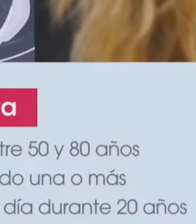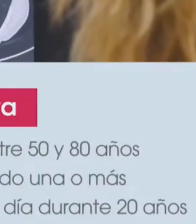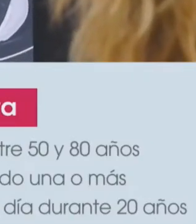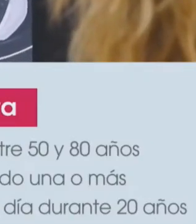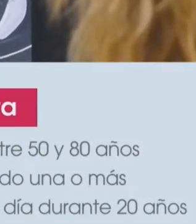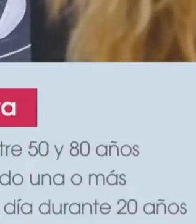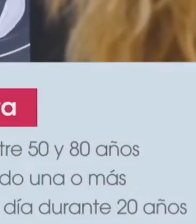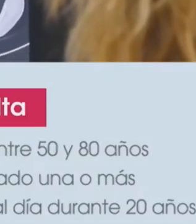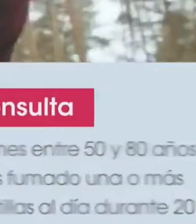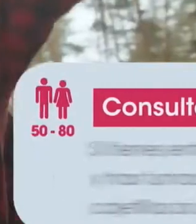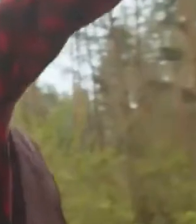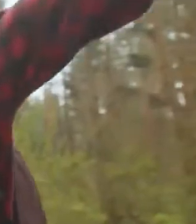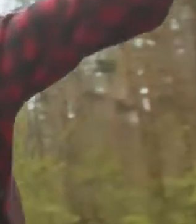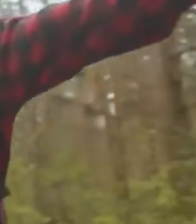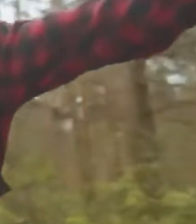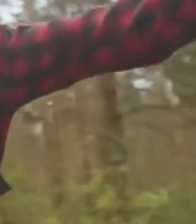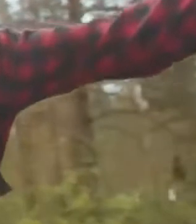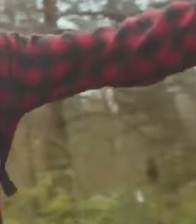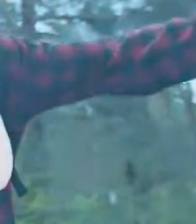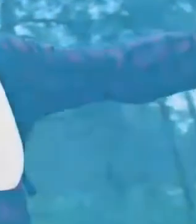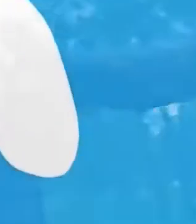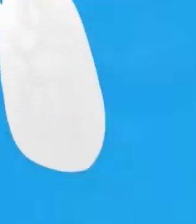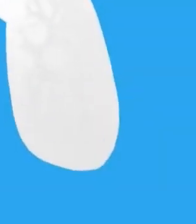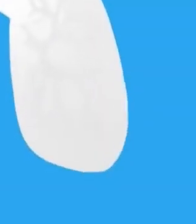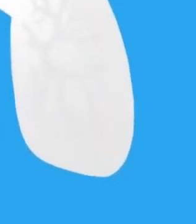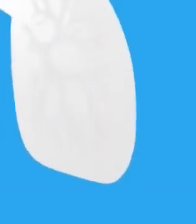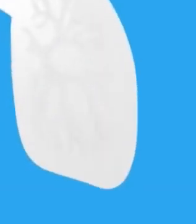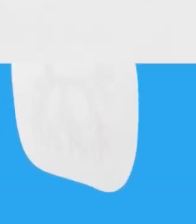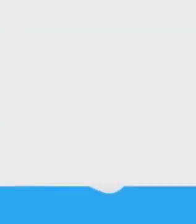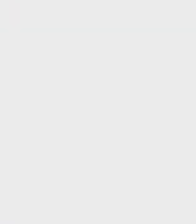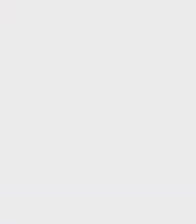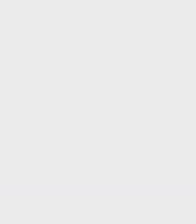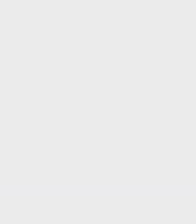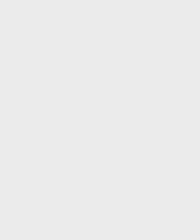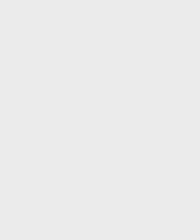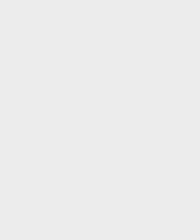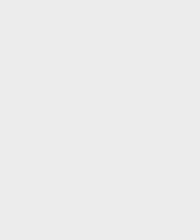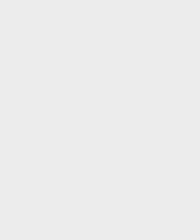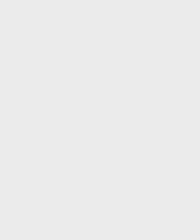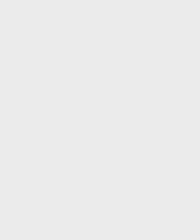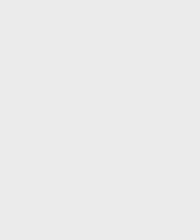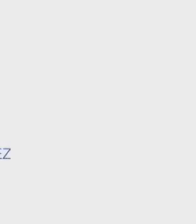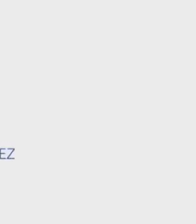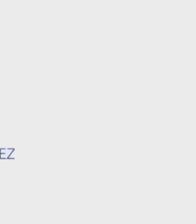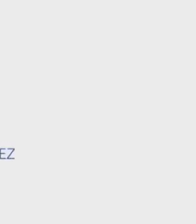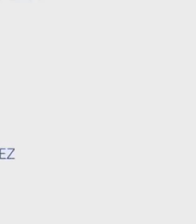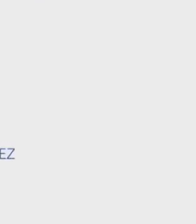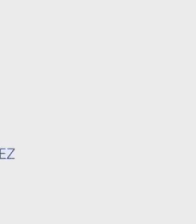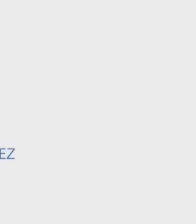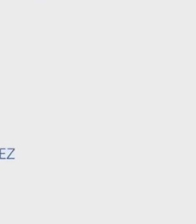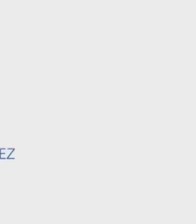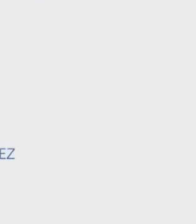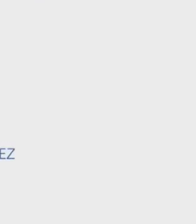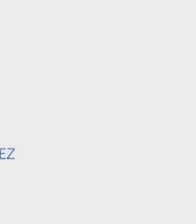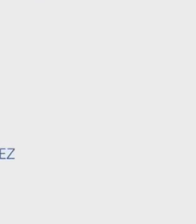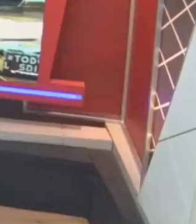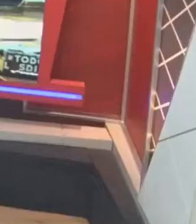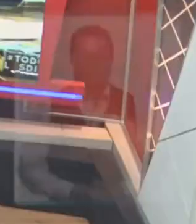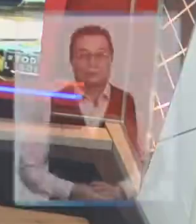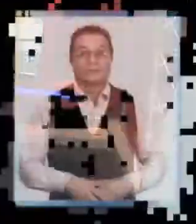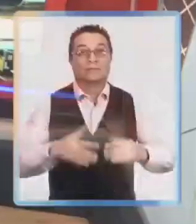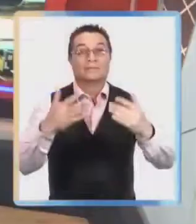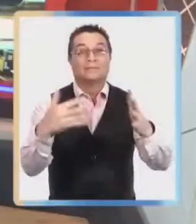20 años da un respiro a tus pulmones detectar el cáncer de pulmón cuanto antes mejor